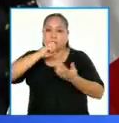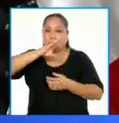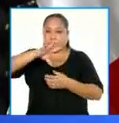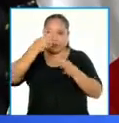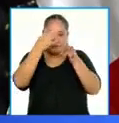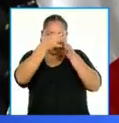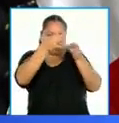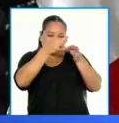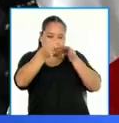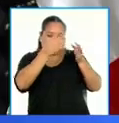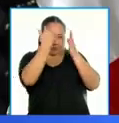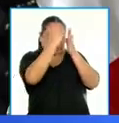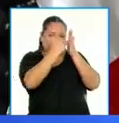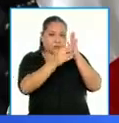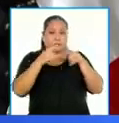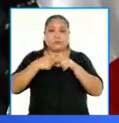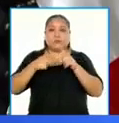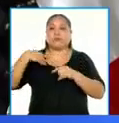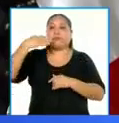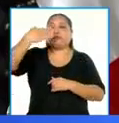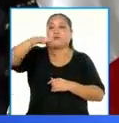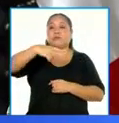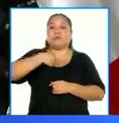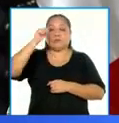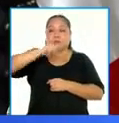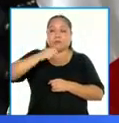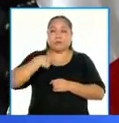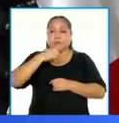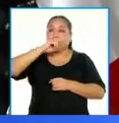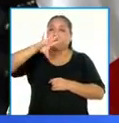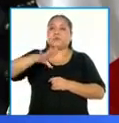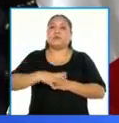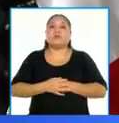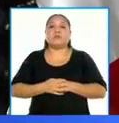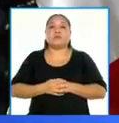los detalles, pero en los próximos días tengan la seguridad que tendrán noticias.